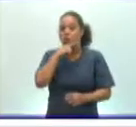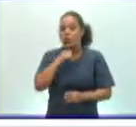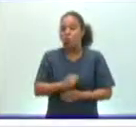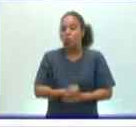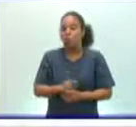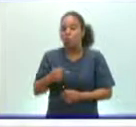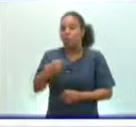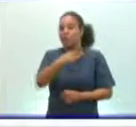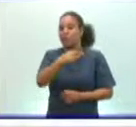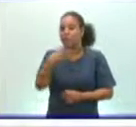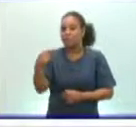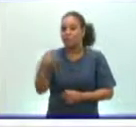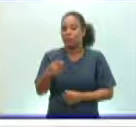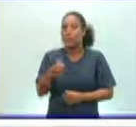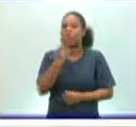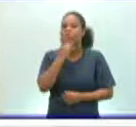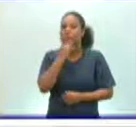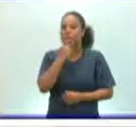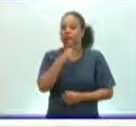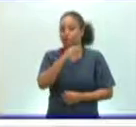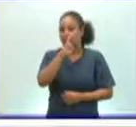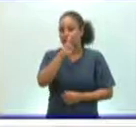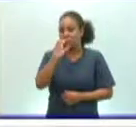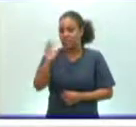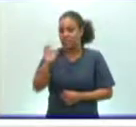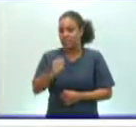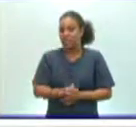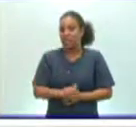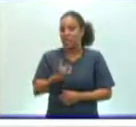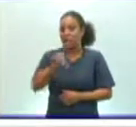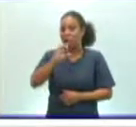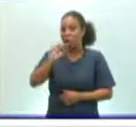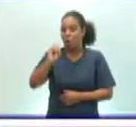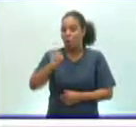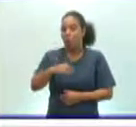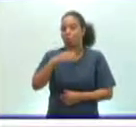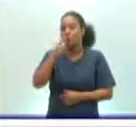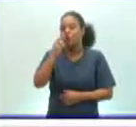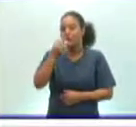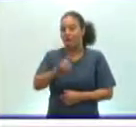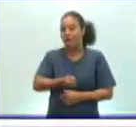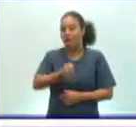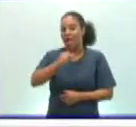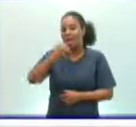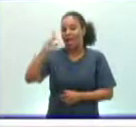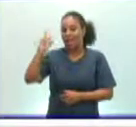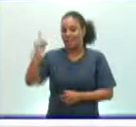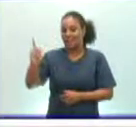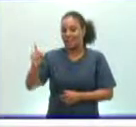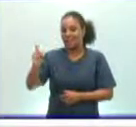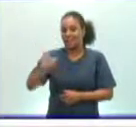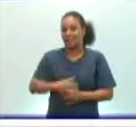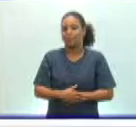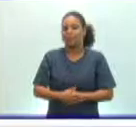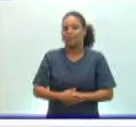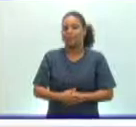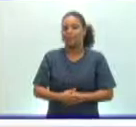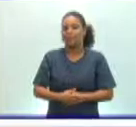el segmento BC, el segmento AO con el segmento AD.